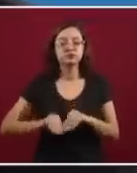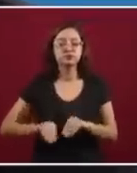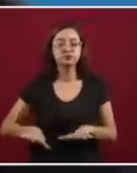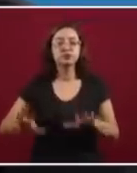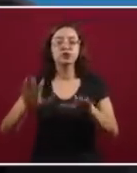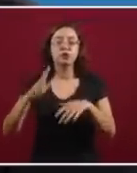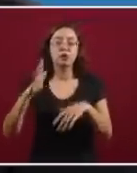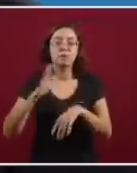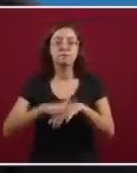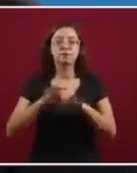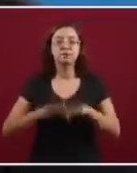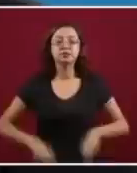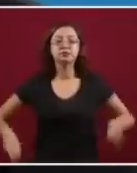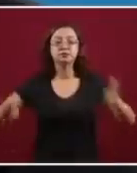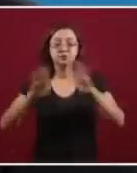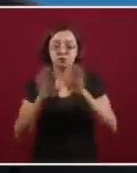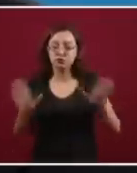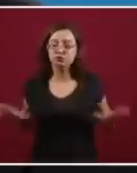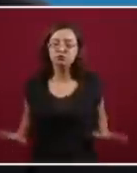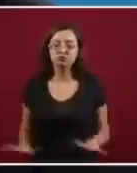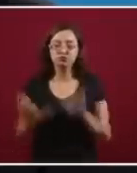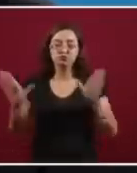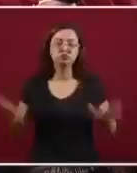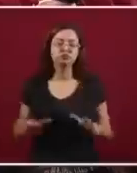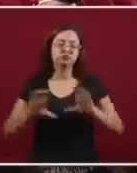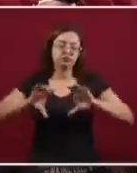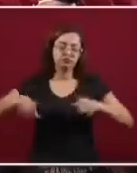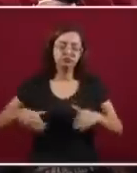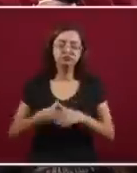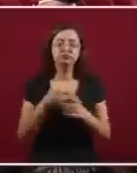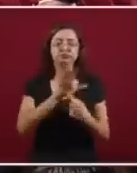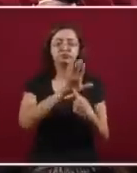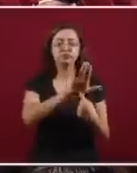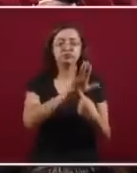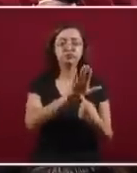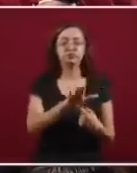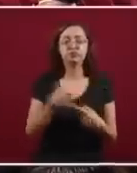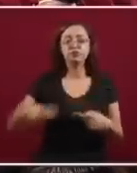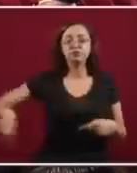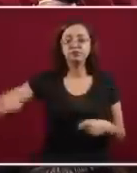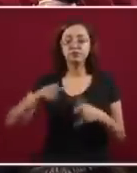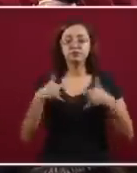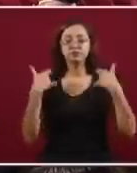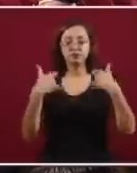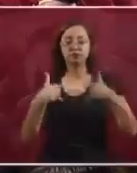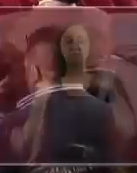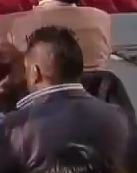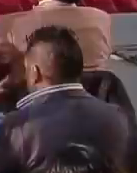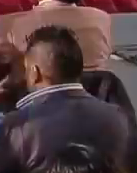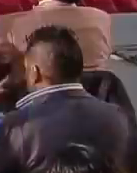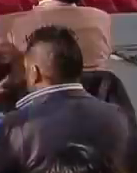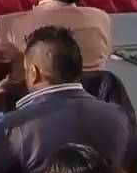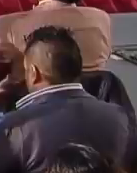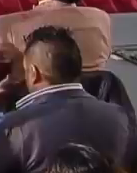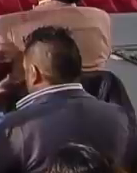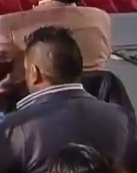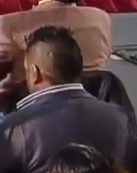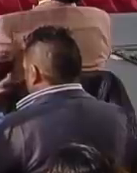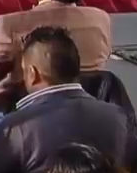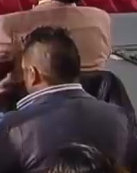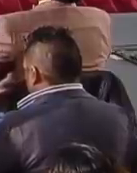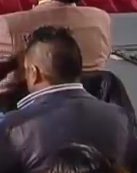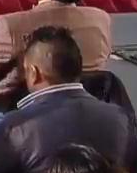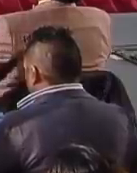potencial que tienen las comunidades y en particular las juventudes el instituto de juventud